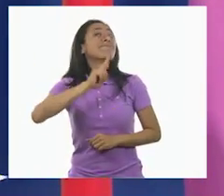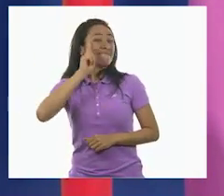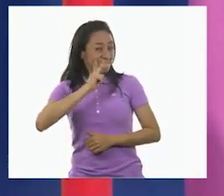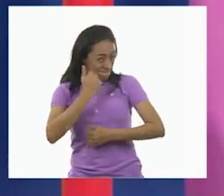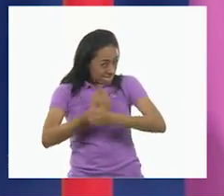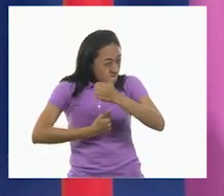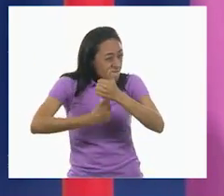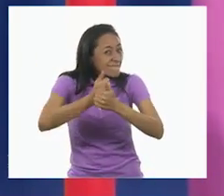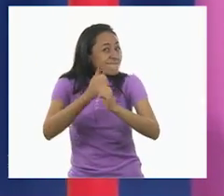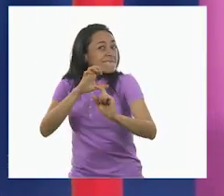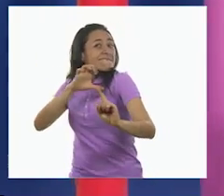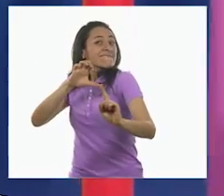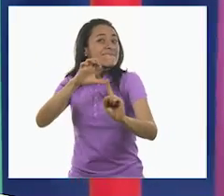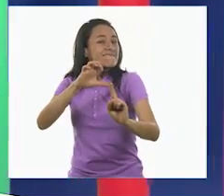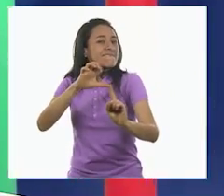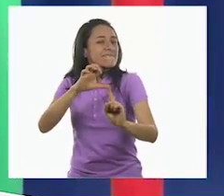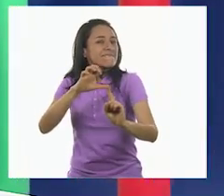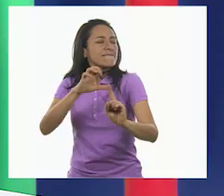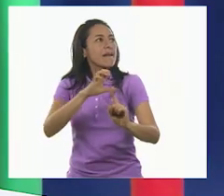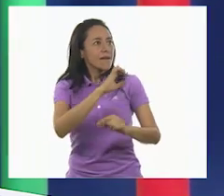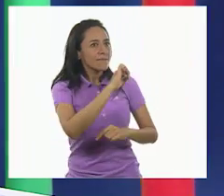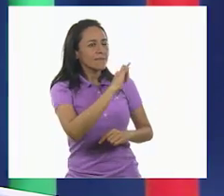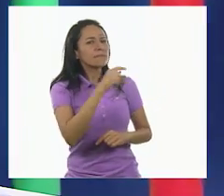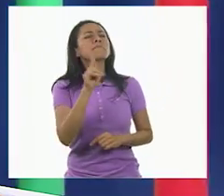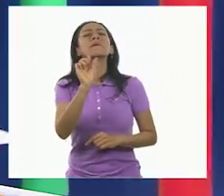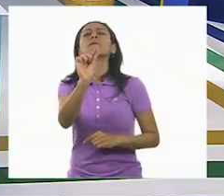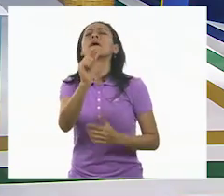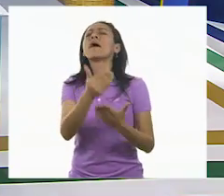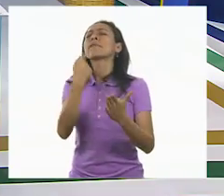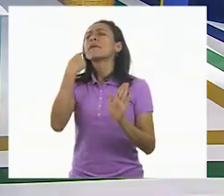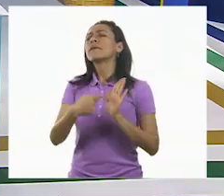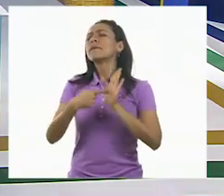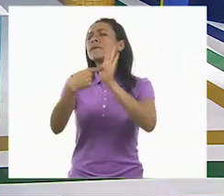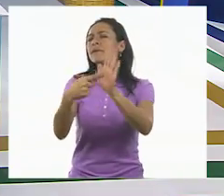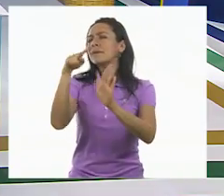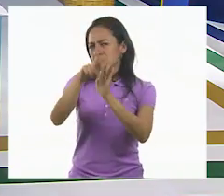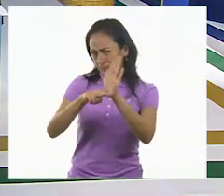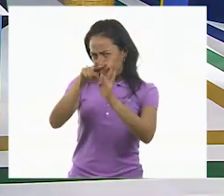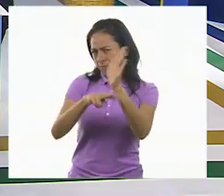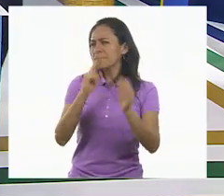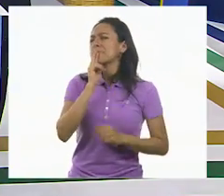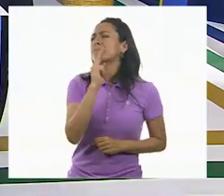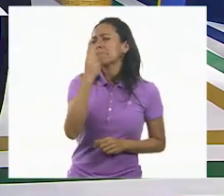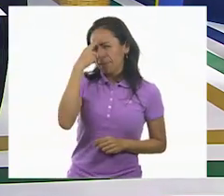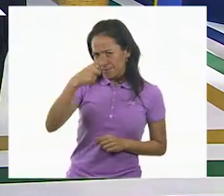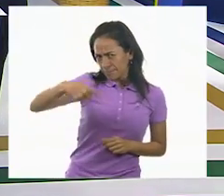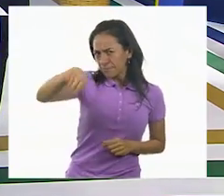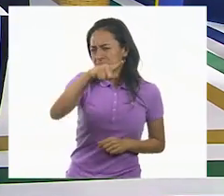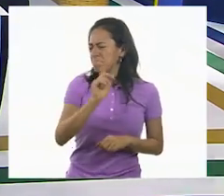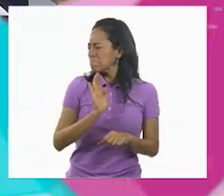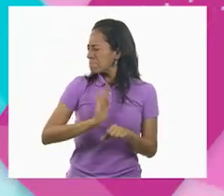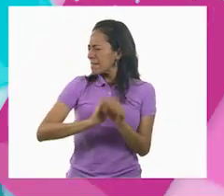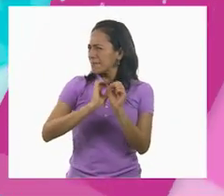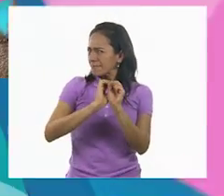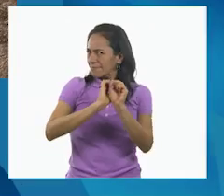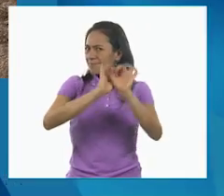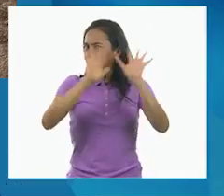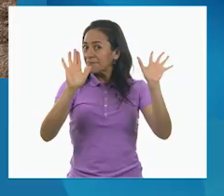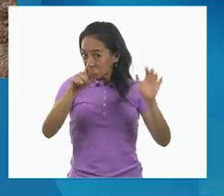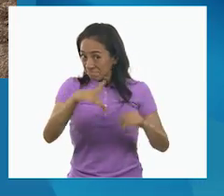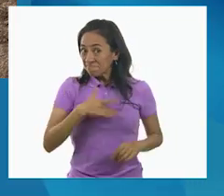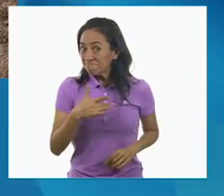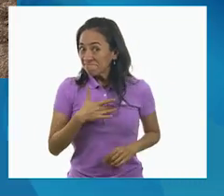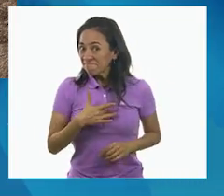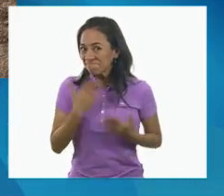Pero antes, ¿qué te parece si vemos un video? Me parece bien. Para que nuestros alumnos tengan más clara la información. ¿Qué les parece?